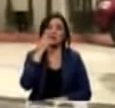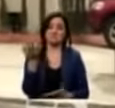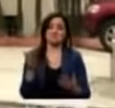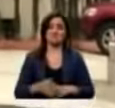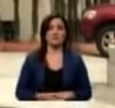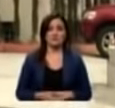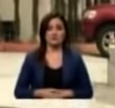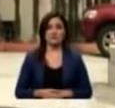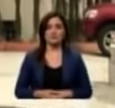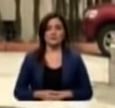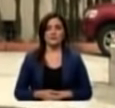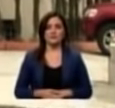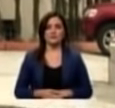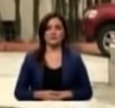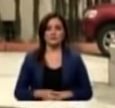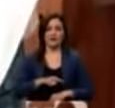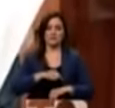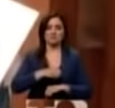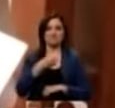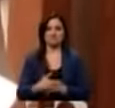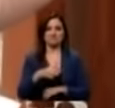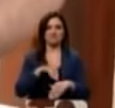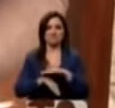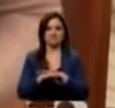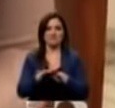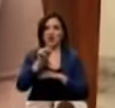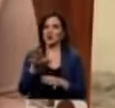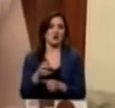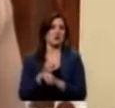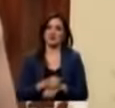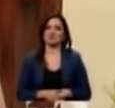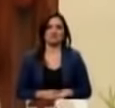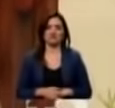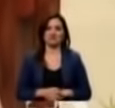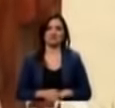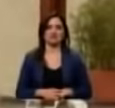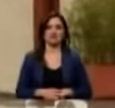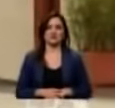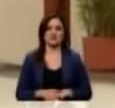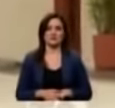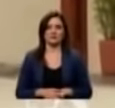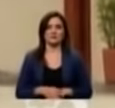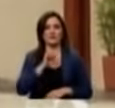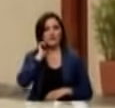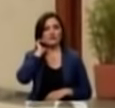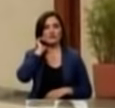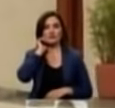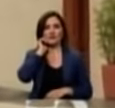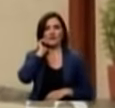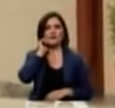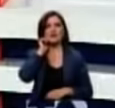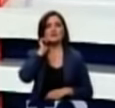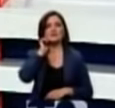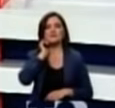siguiente convocatoria. El tiempo perdido, dicen, para ingresar a la universidad no se recupera. Johanna Cañizares, 24